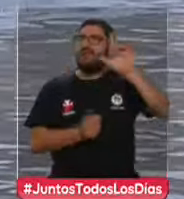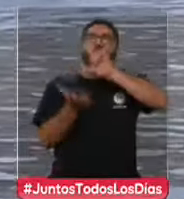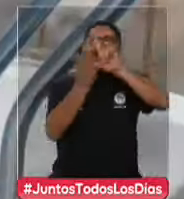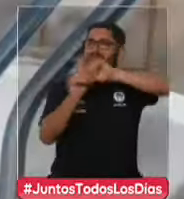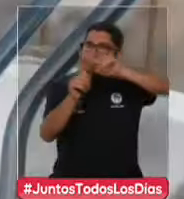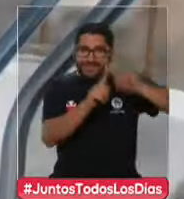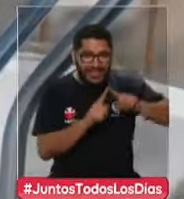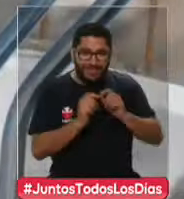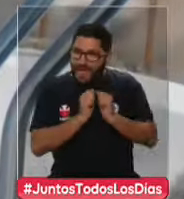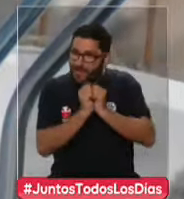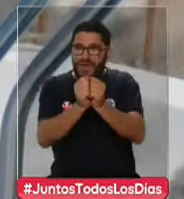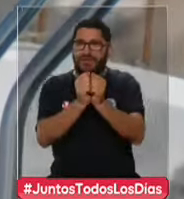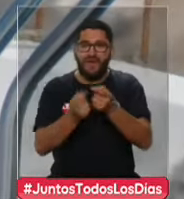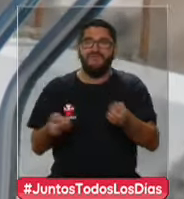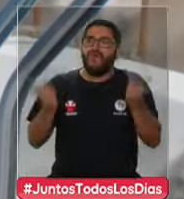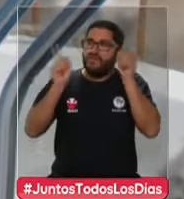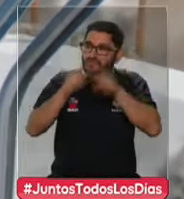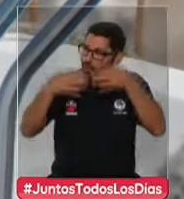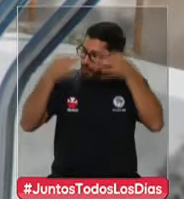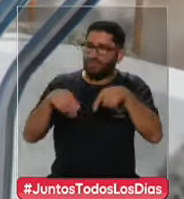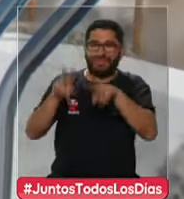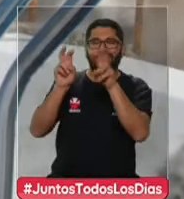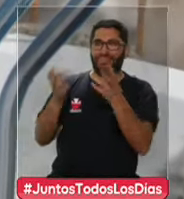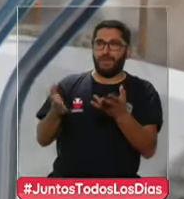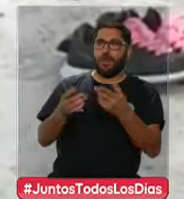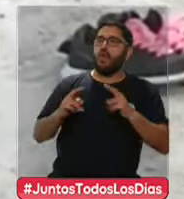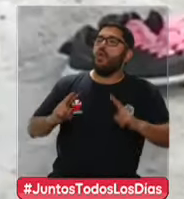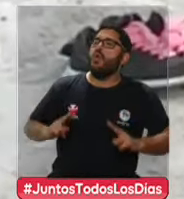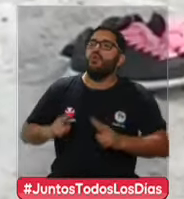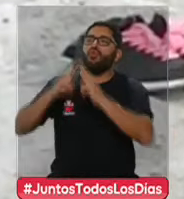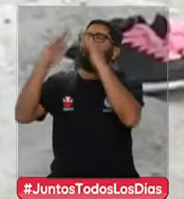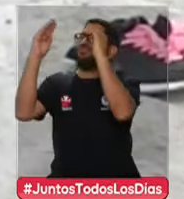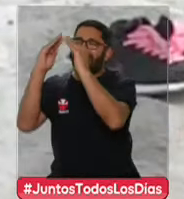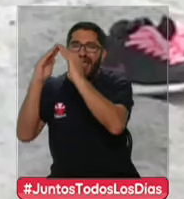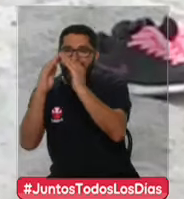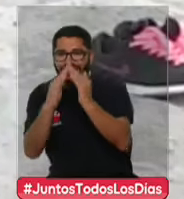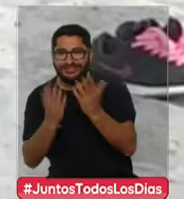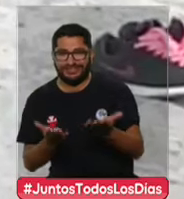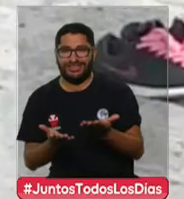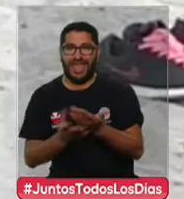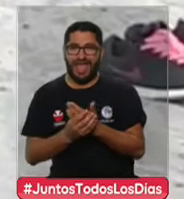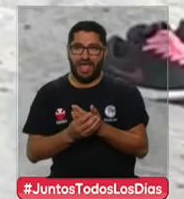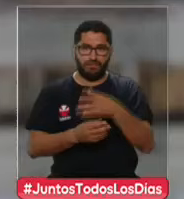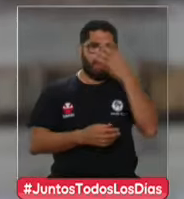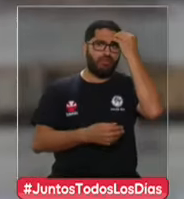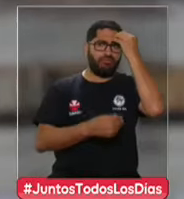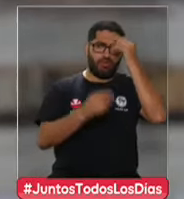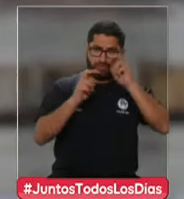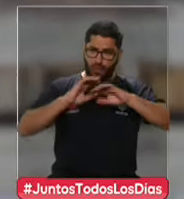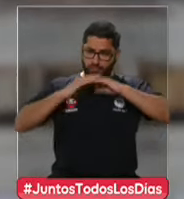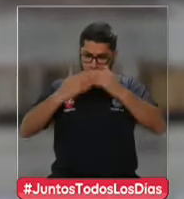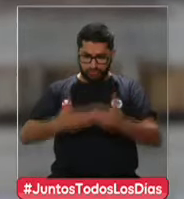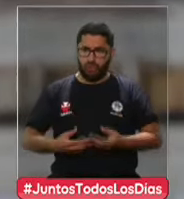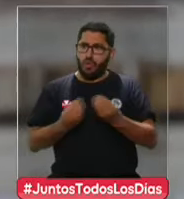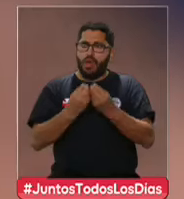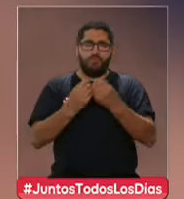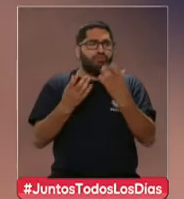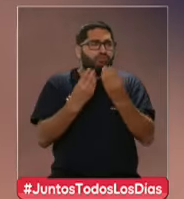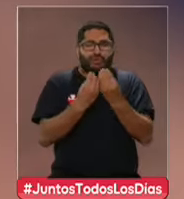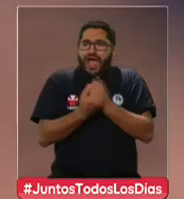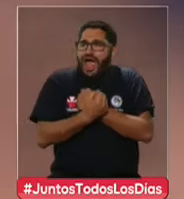Volvimos a reconstruir nuestro hogar y de repente supe que estaba embarazada. Ya tanto amor tiene que haber resultado,